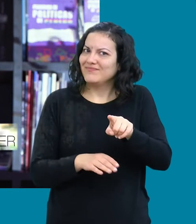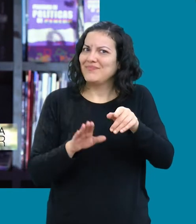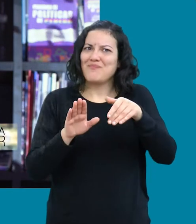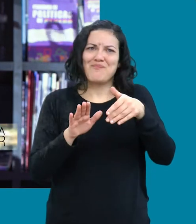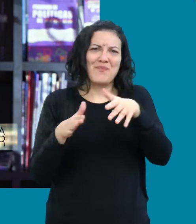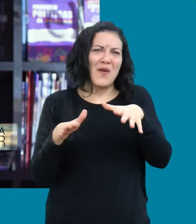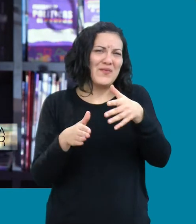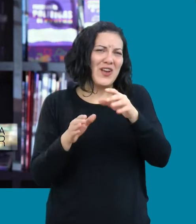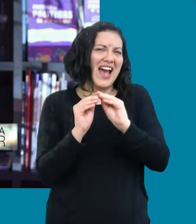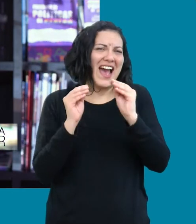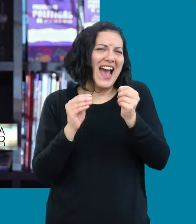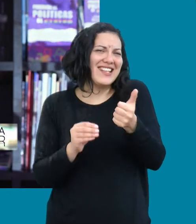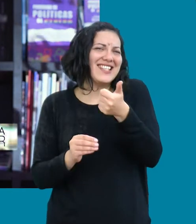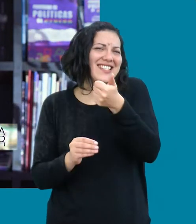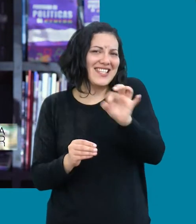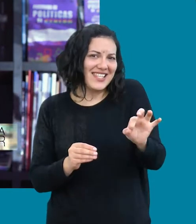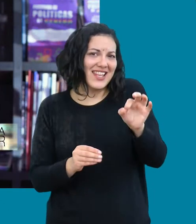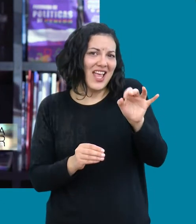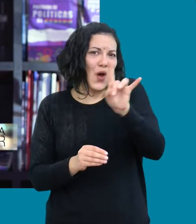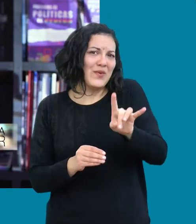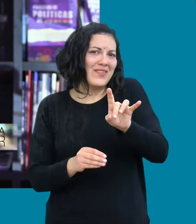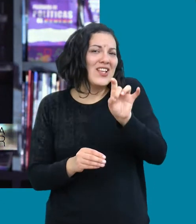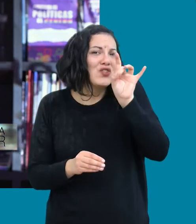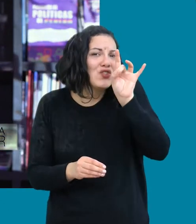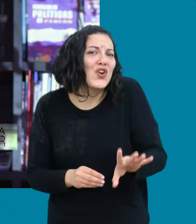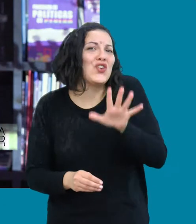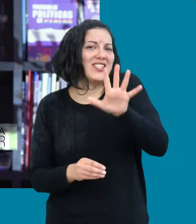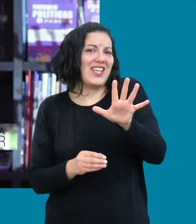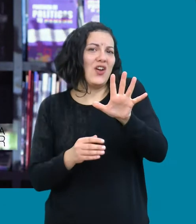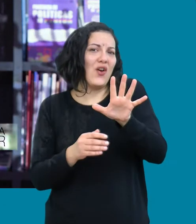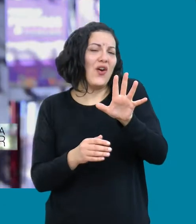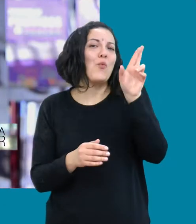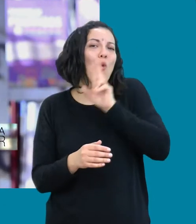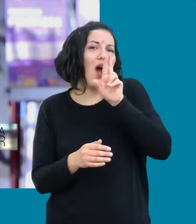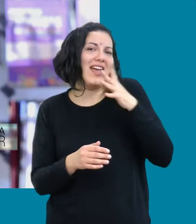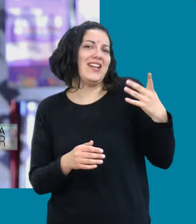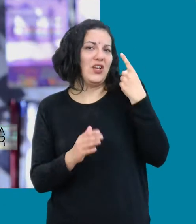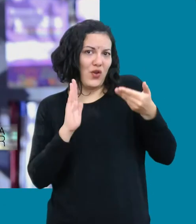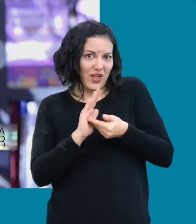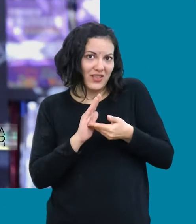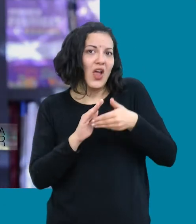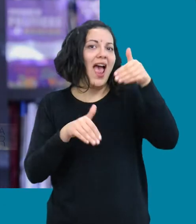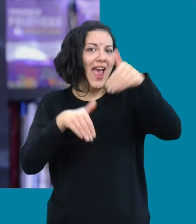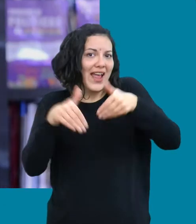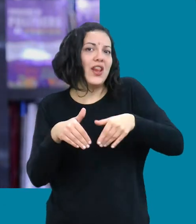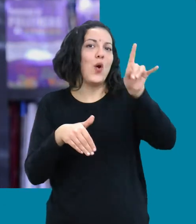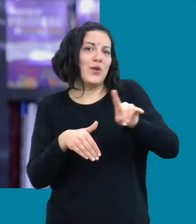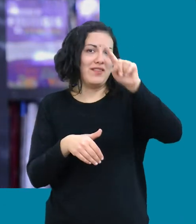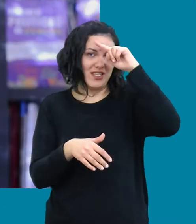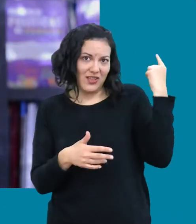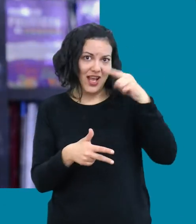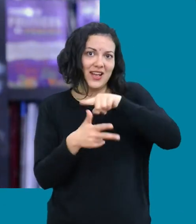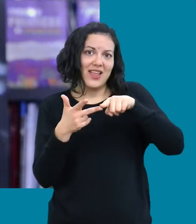60 universidades somos solo 5 rectoras mujeres, rectoras electas en universidades